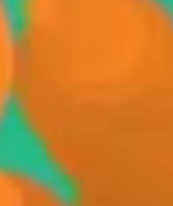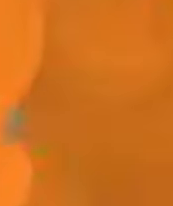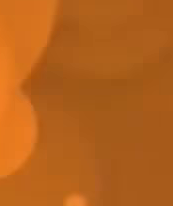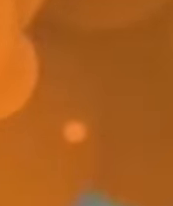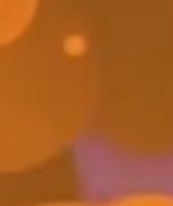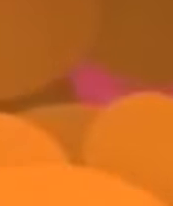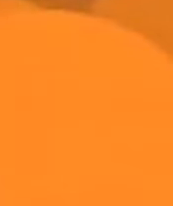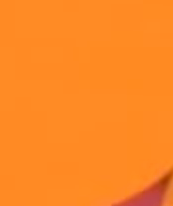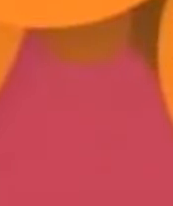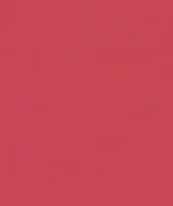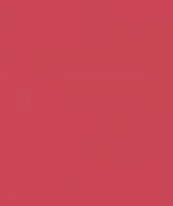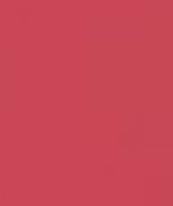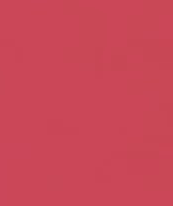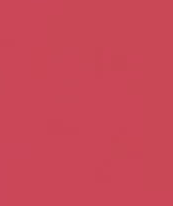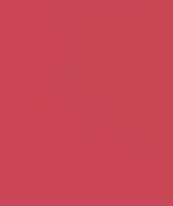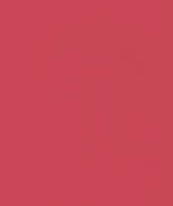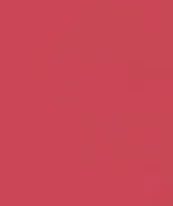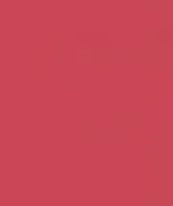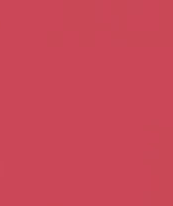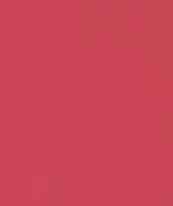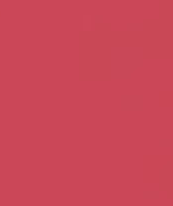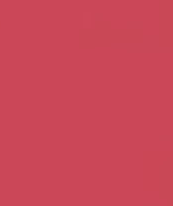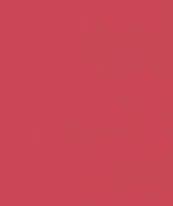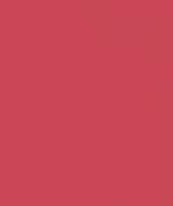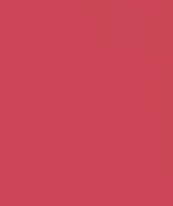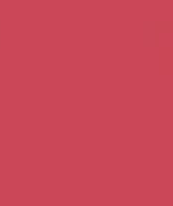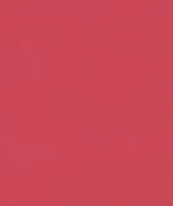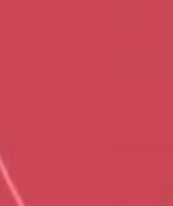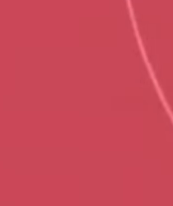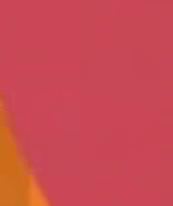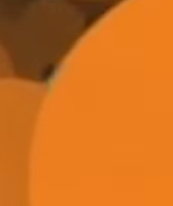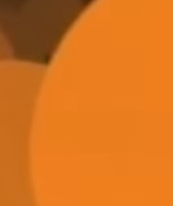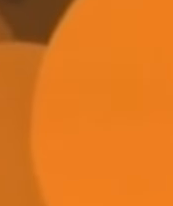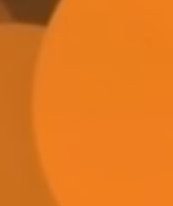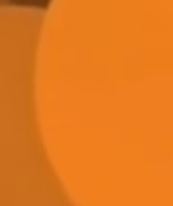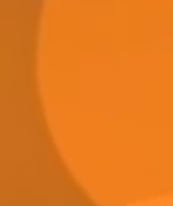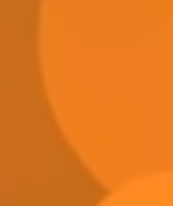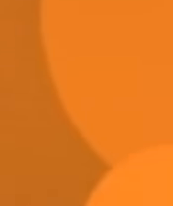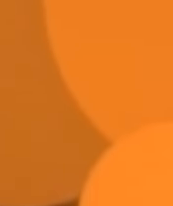Estás viendo Las Noticias.